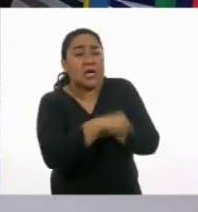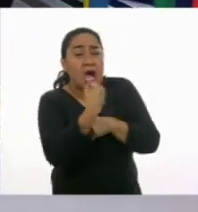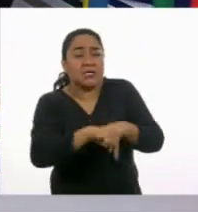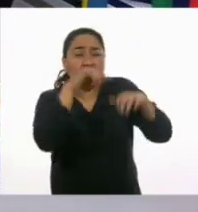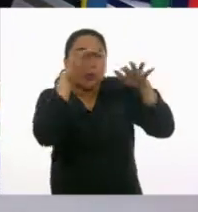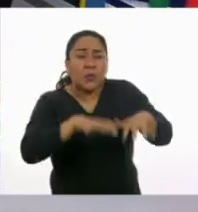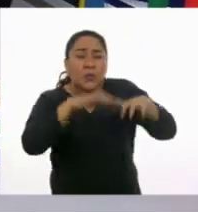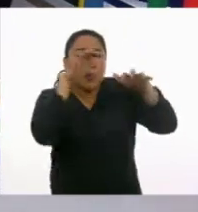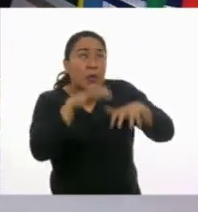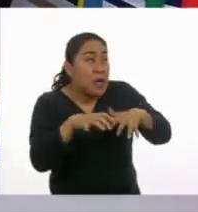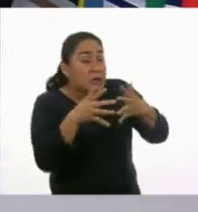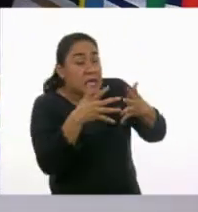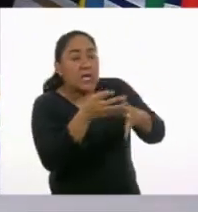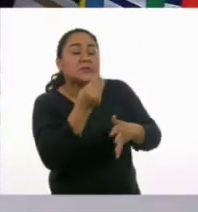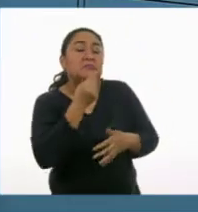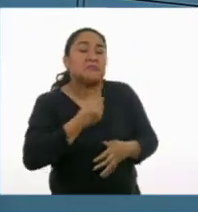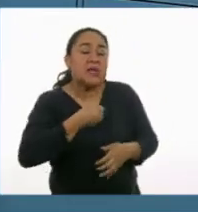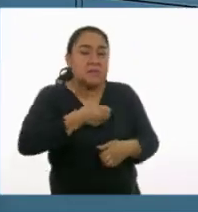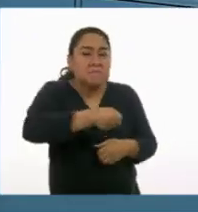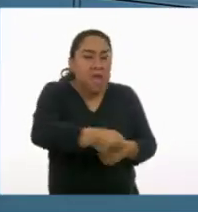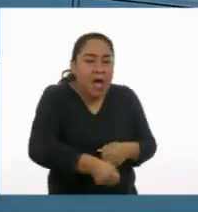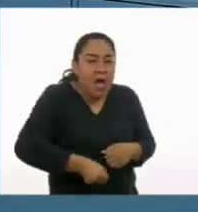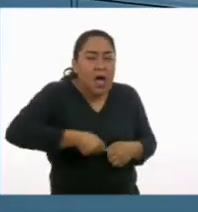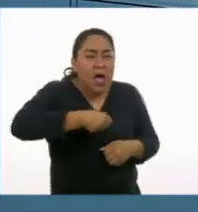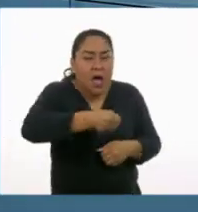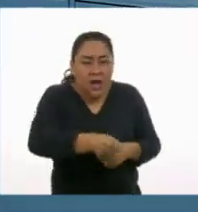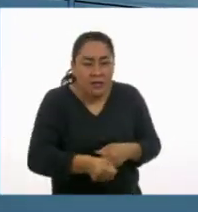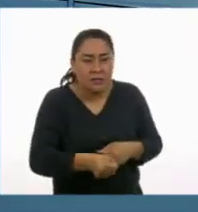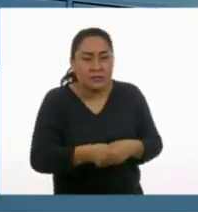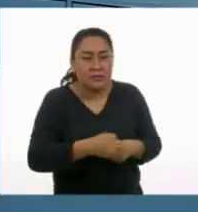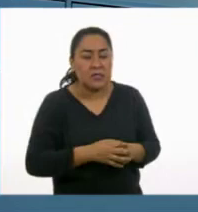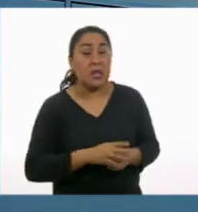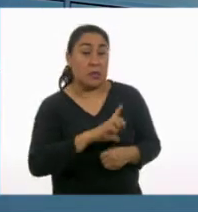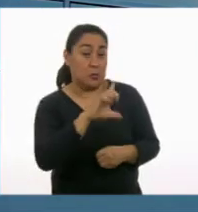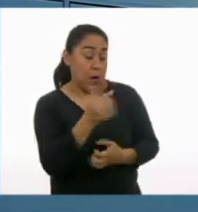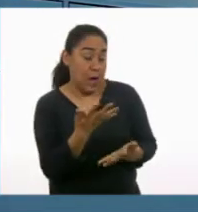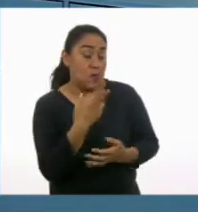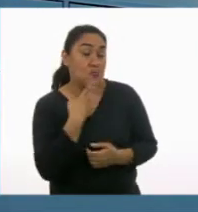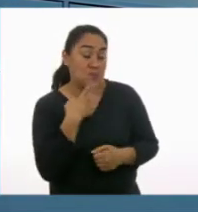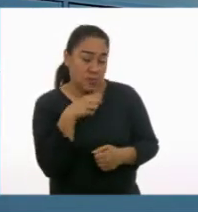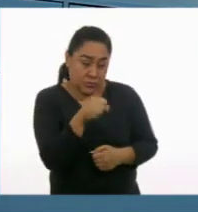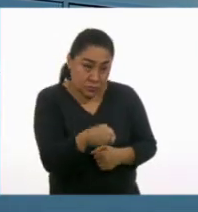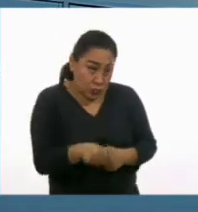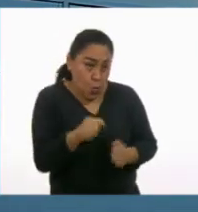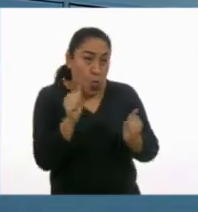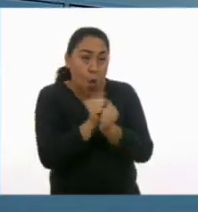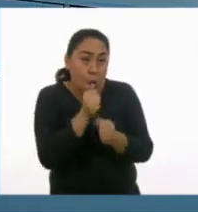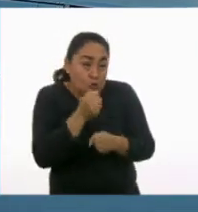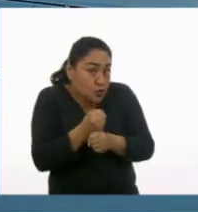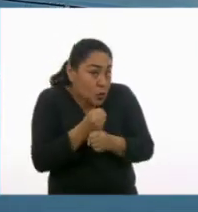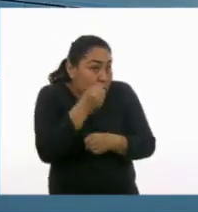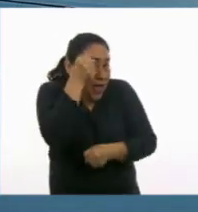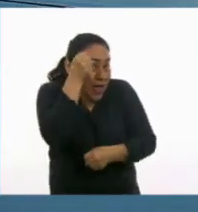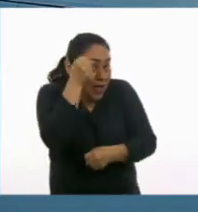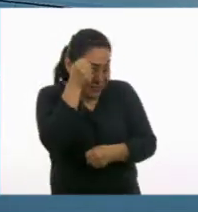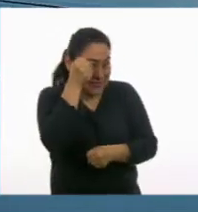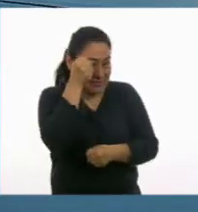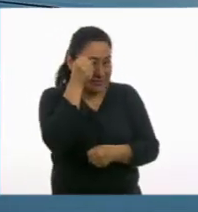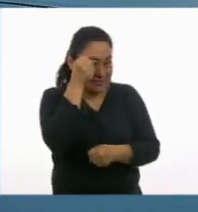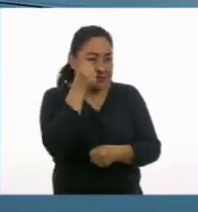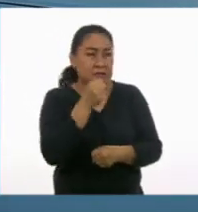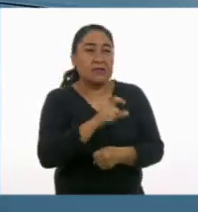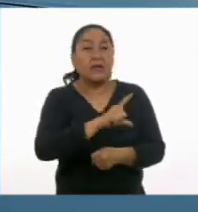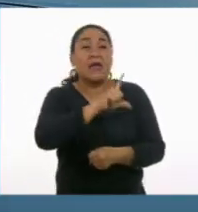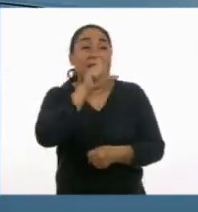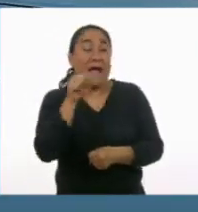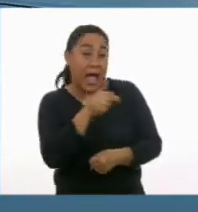usaba un bastón. Pero el de bastón usaba también su propia sombrilla. Ah, y